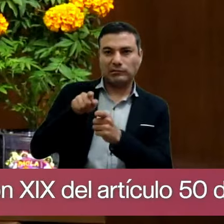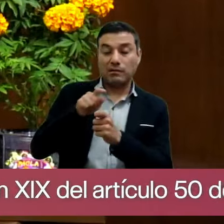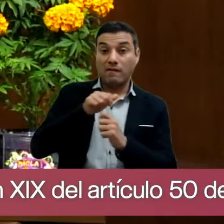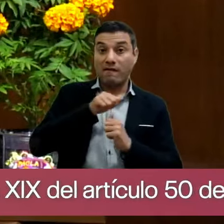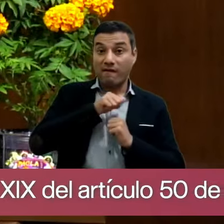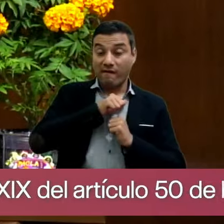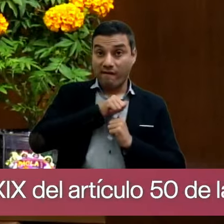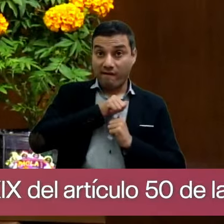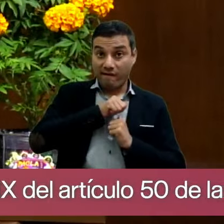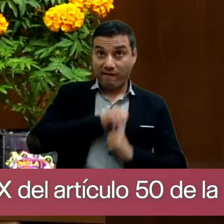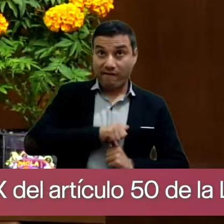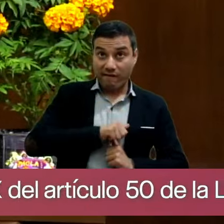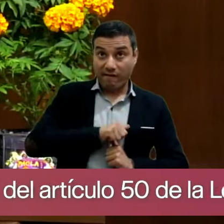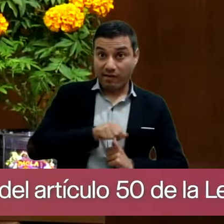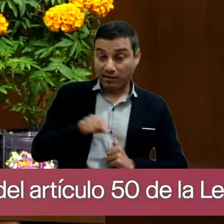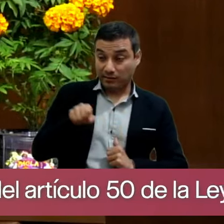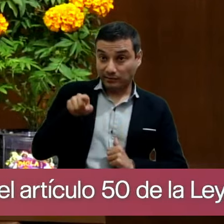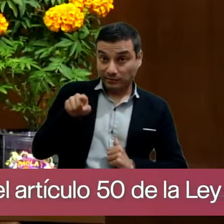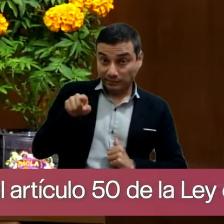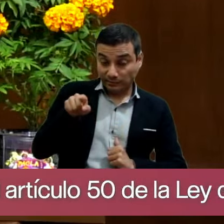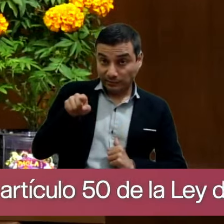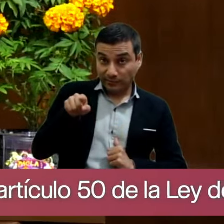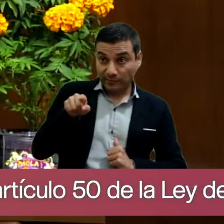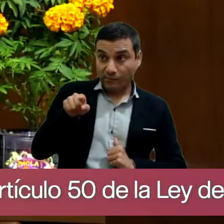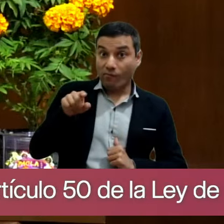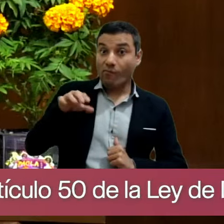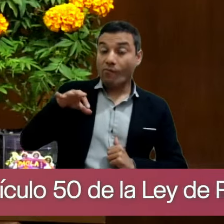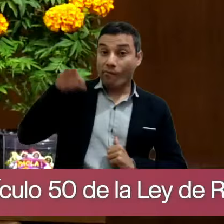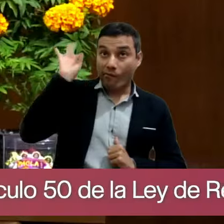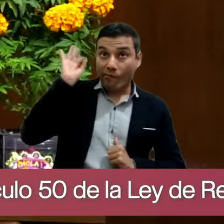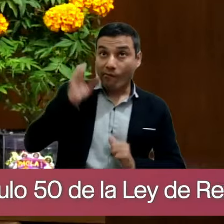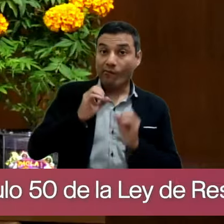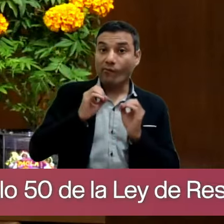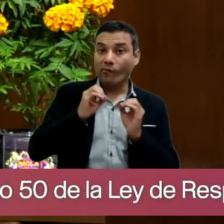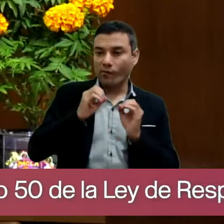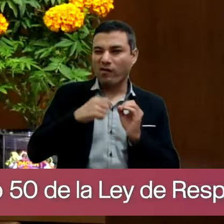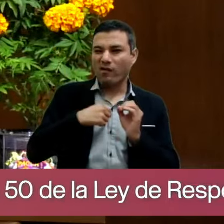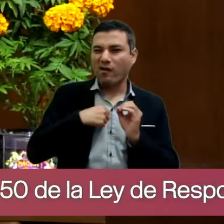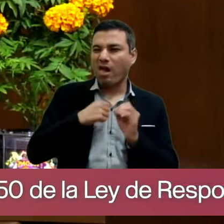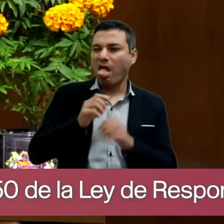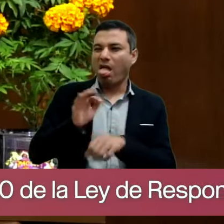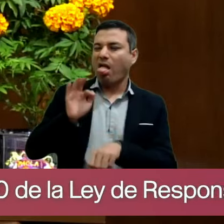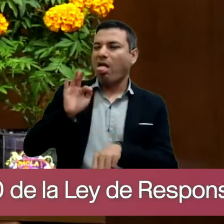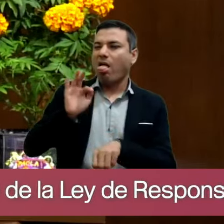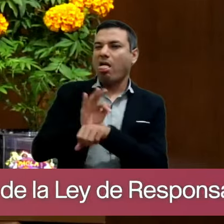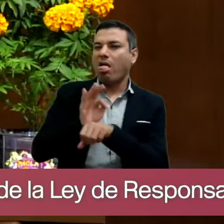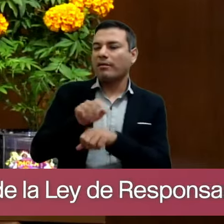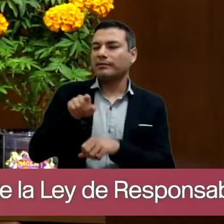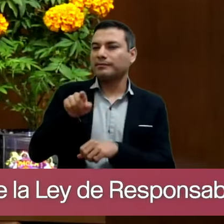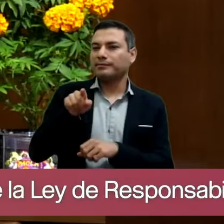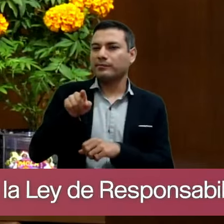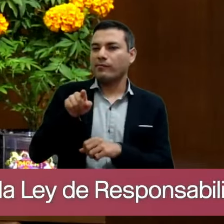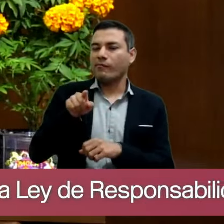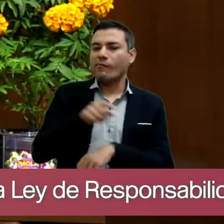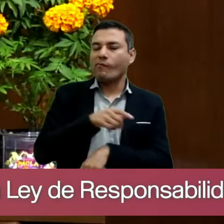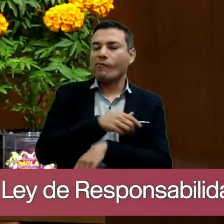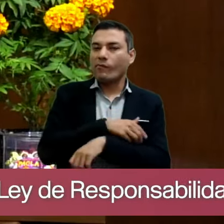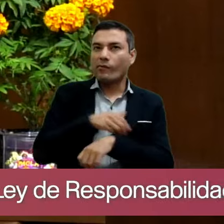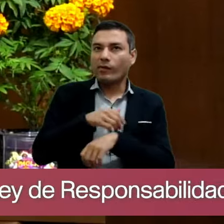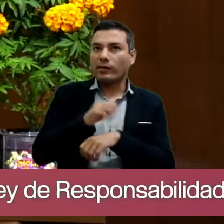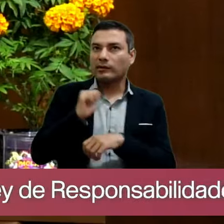designen, nombren o intervengan para que se contrate en cualquier